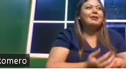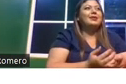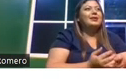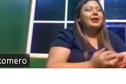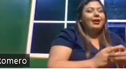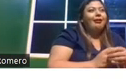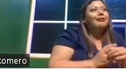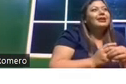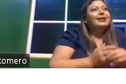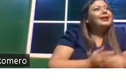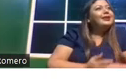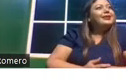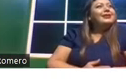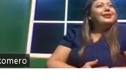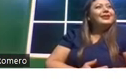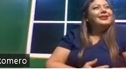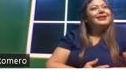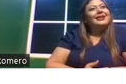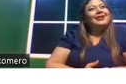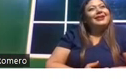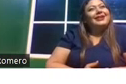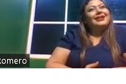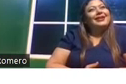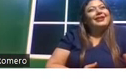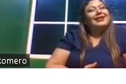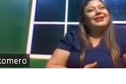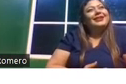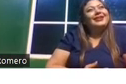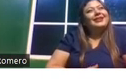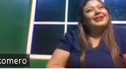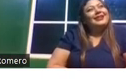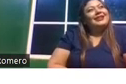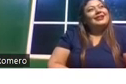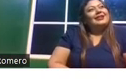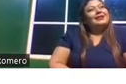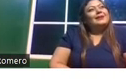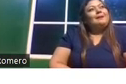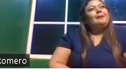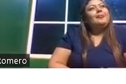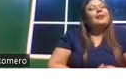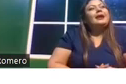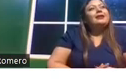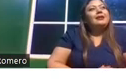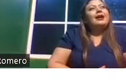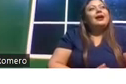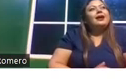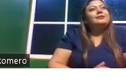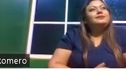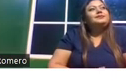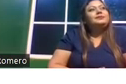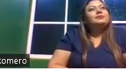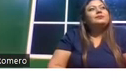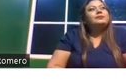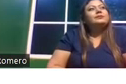los datos, sobre los procesos y sobre los resultados. Los datos es lo que hay.